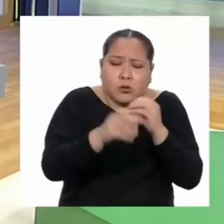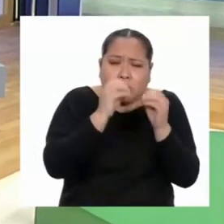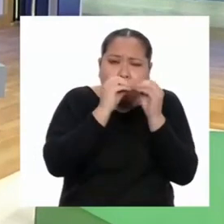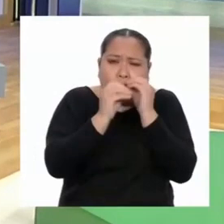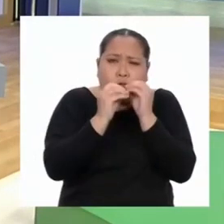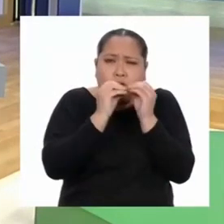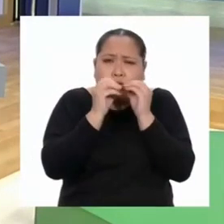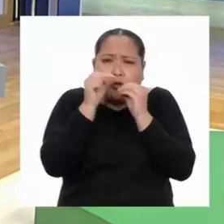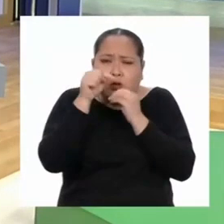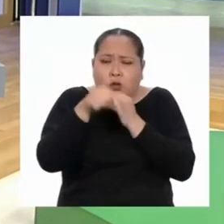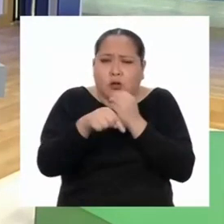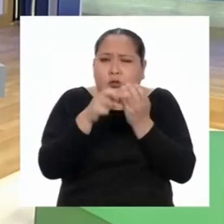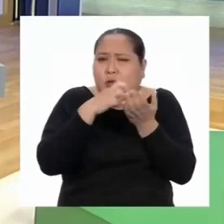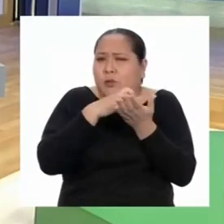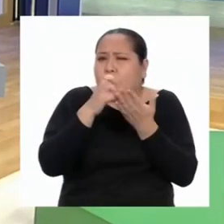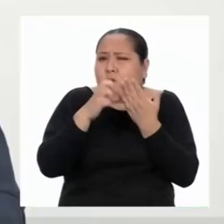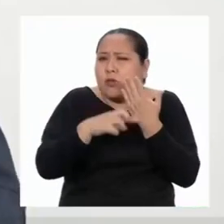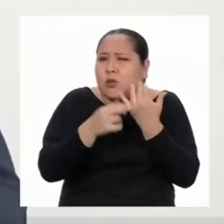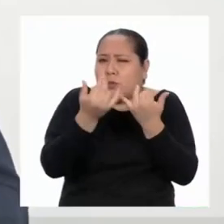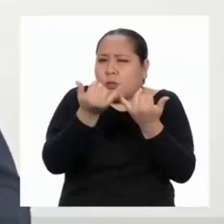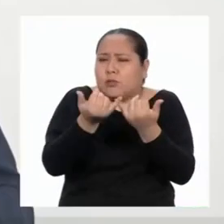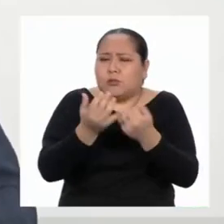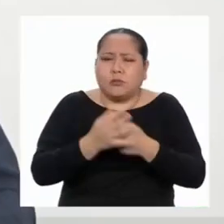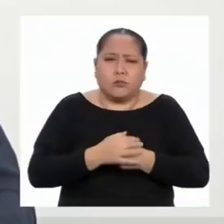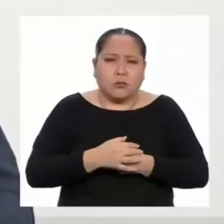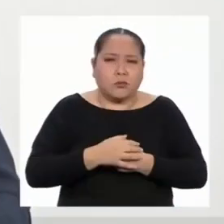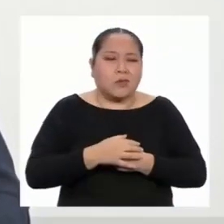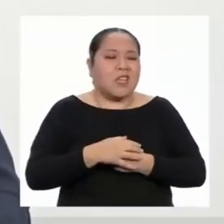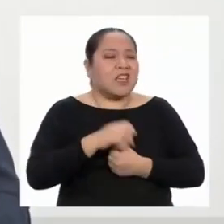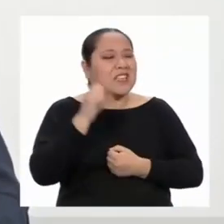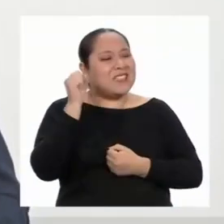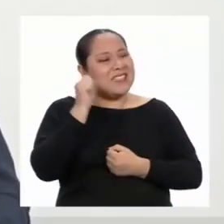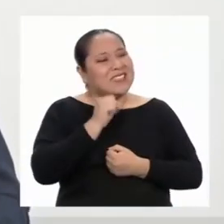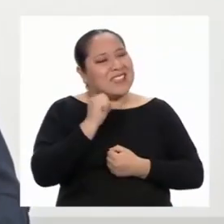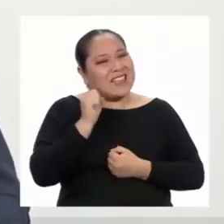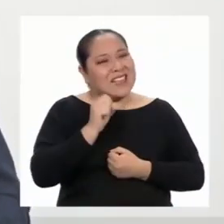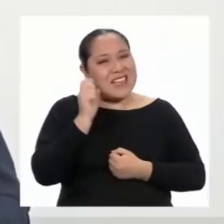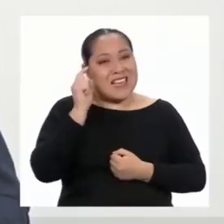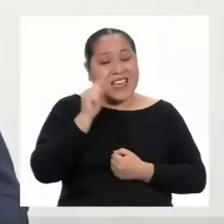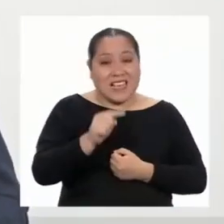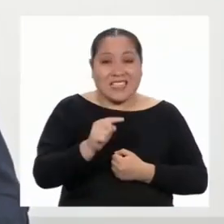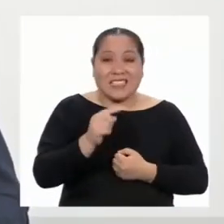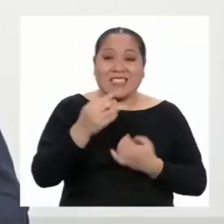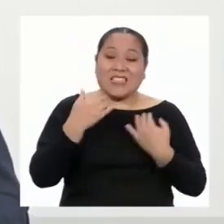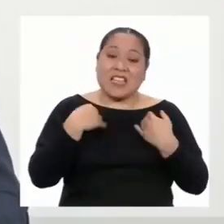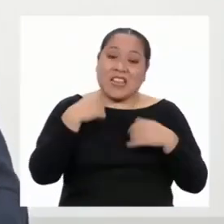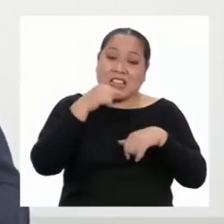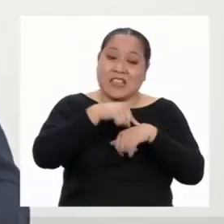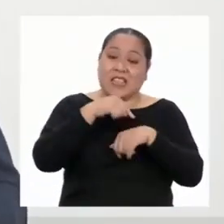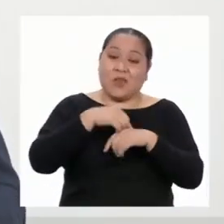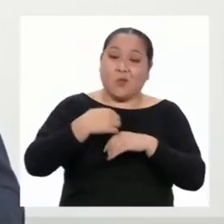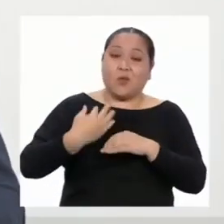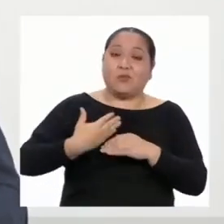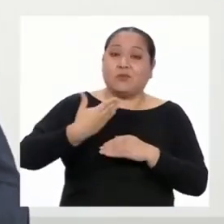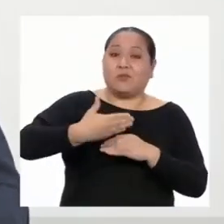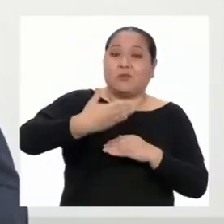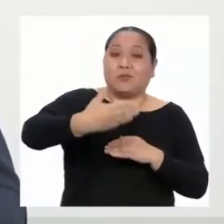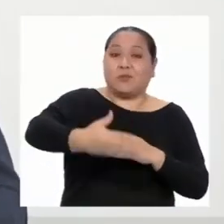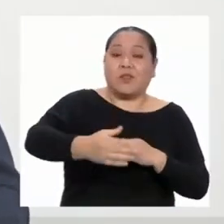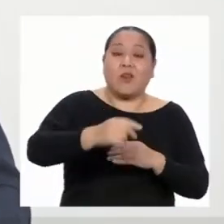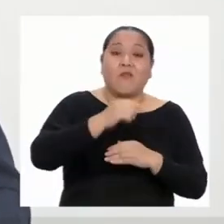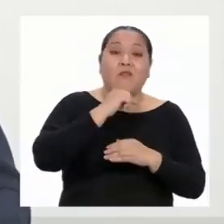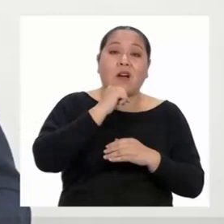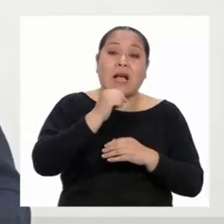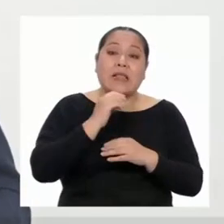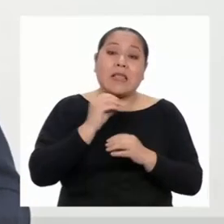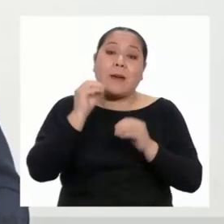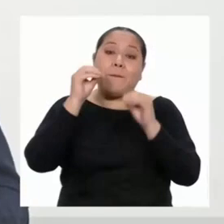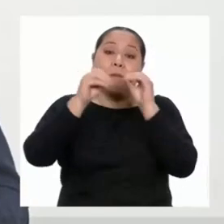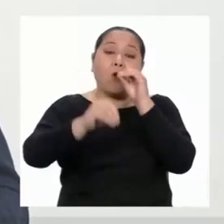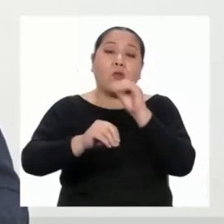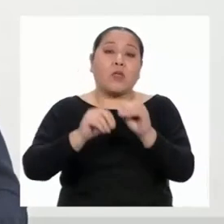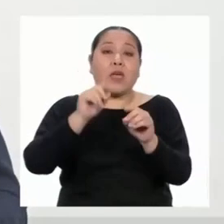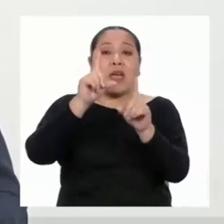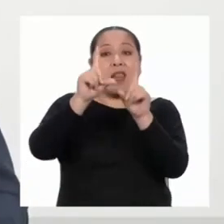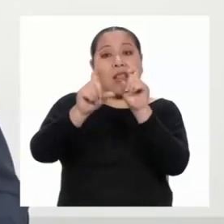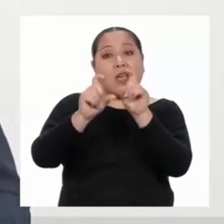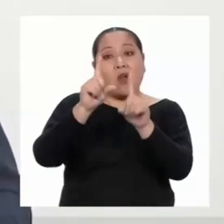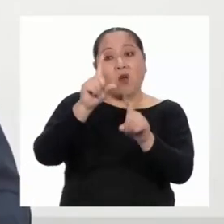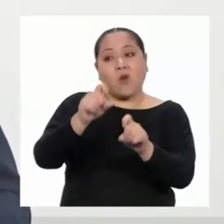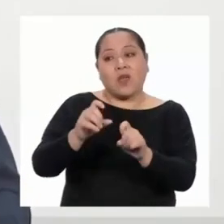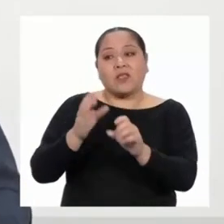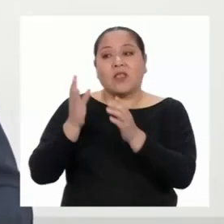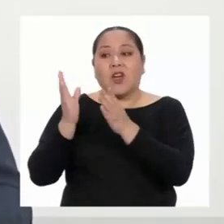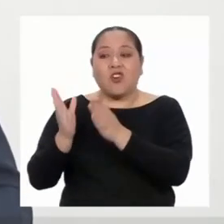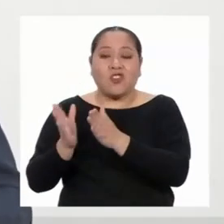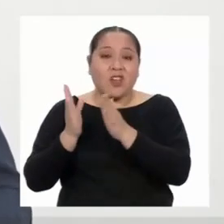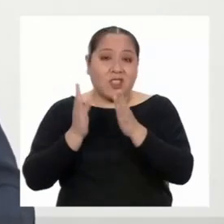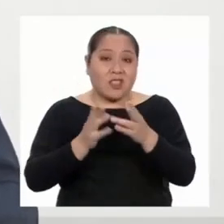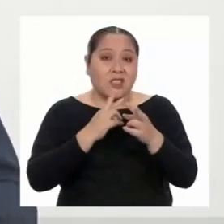asunto dentro del programa de hoy. Sí, es algo que toma su tiempo, porque todavía falta aplicar la encuesta, organizar